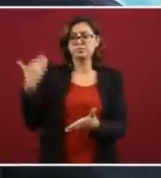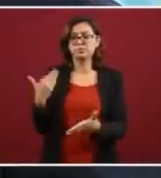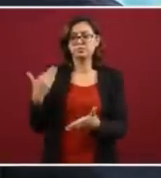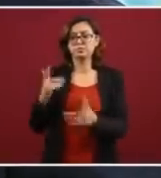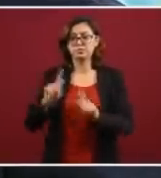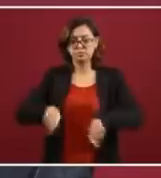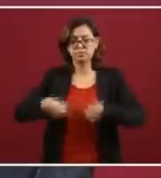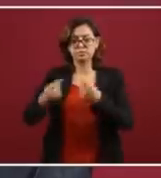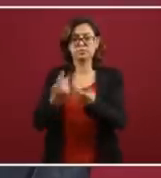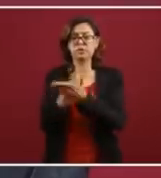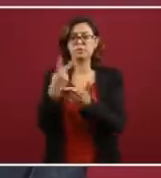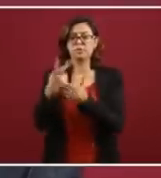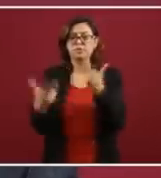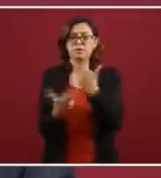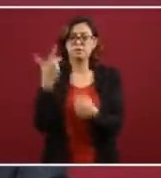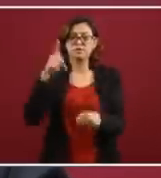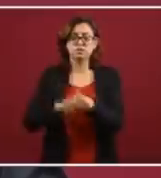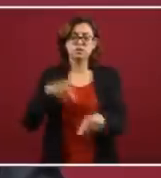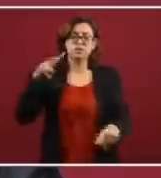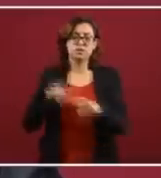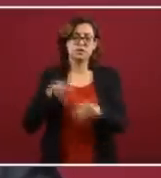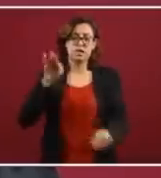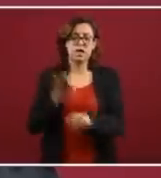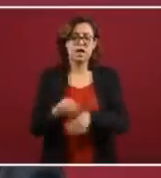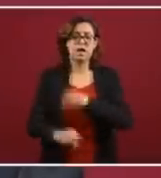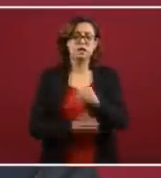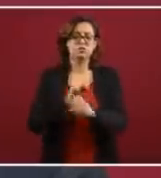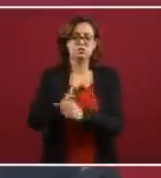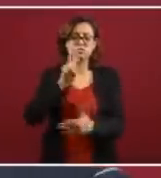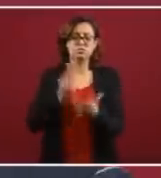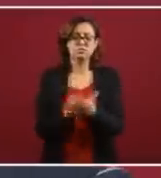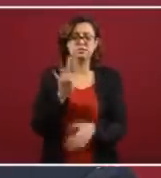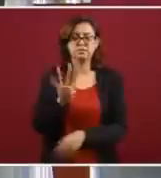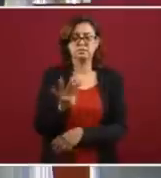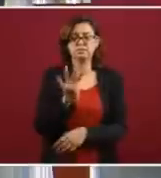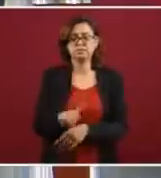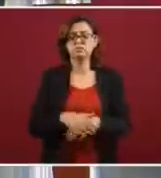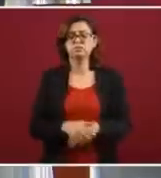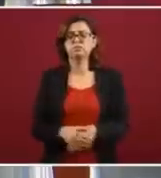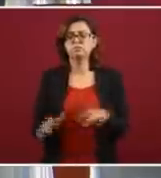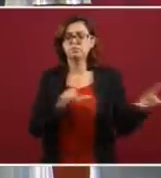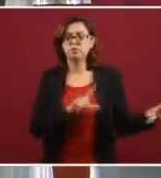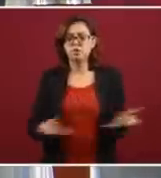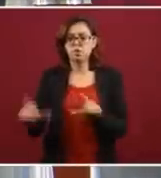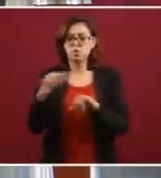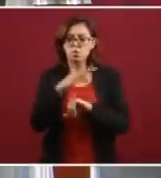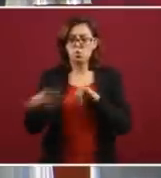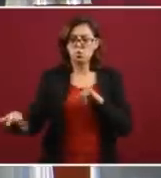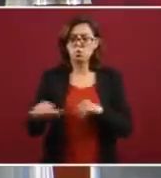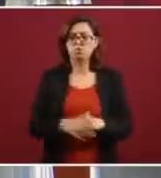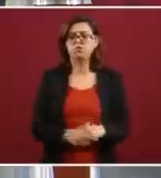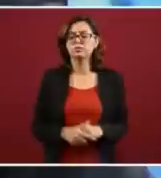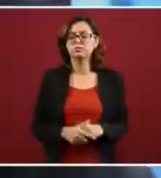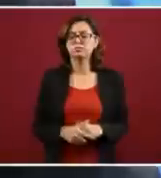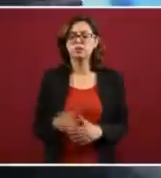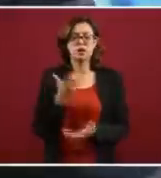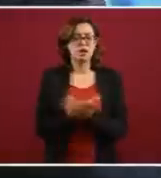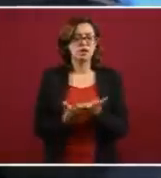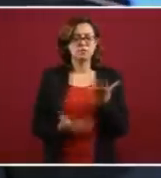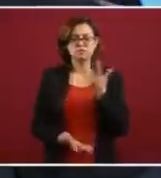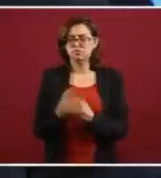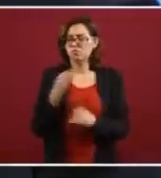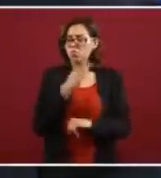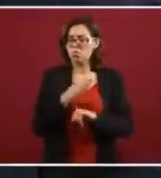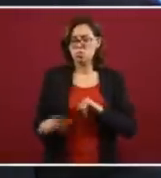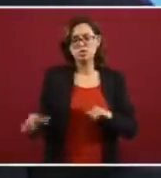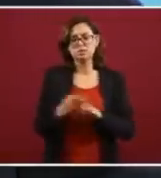en la pasada entrega del Premio Nacional de Protección Civil 2019. La siguiente. Por último, en una de las últimas acciones que hemos